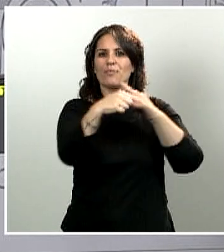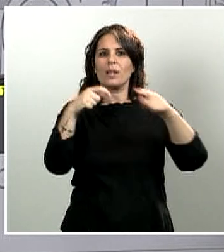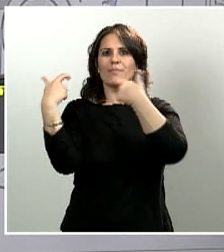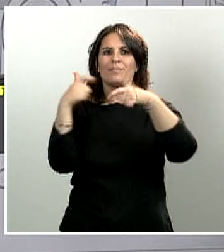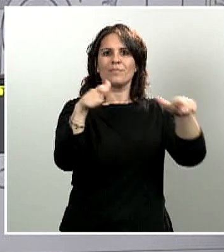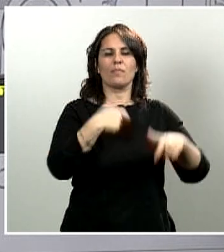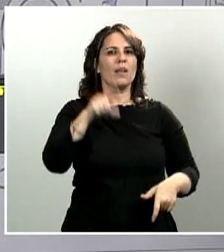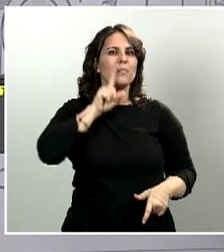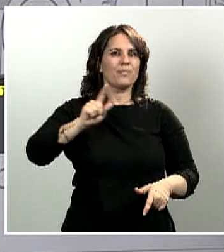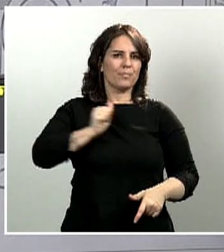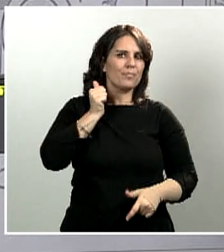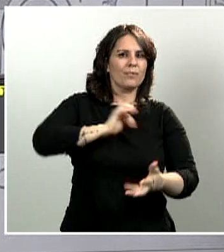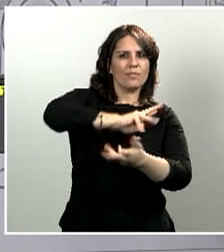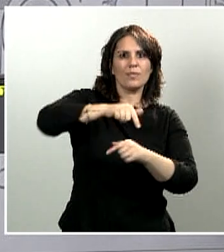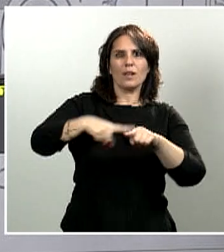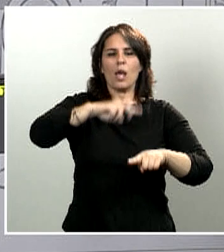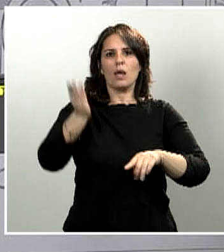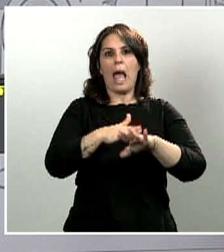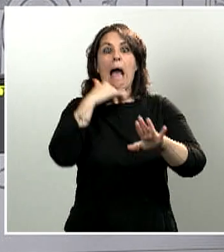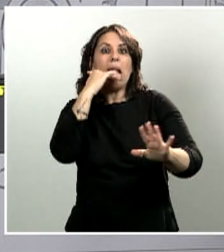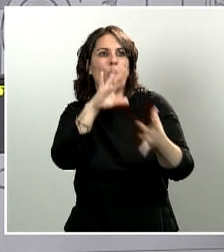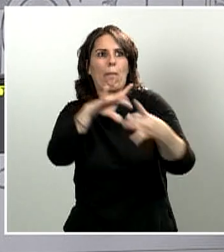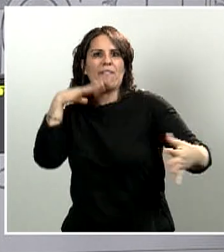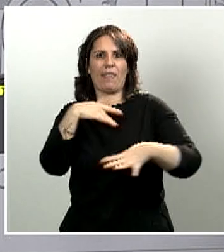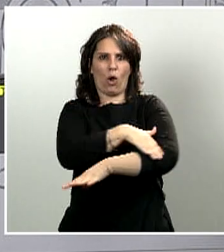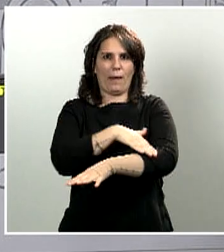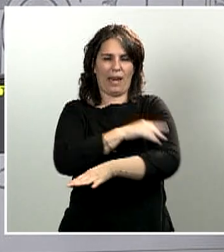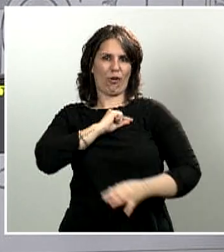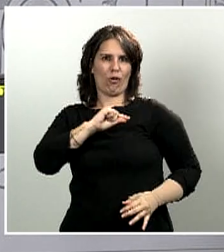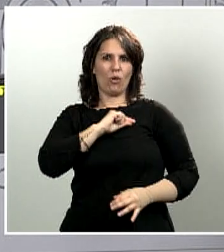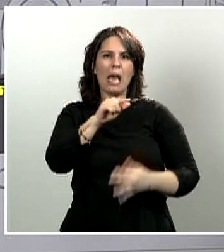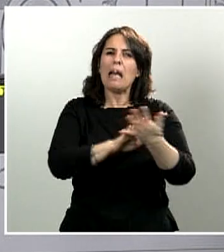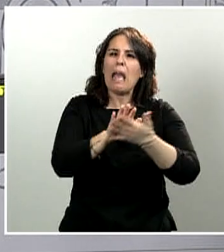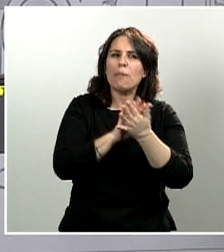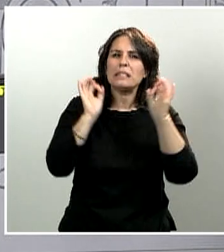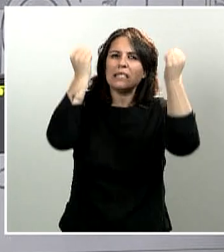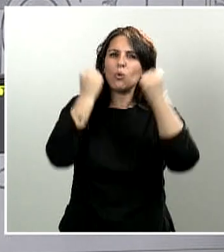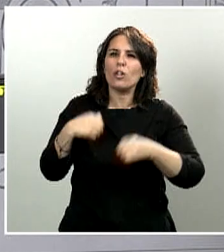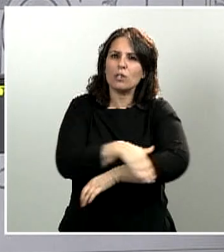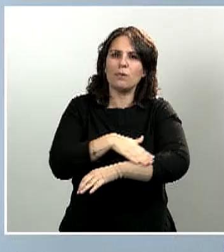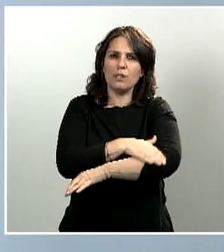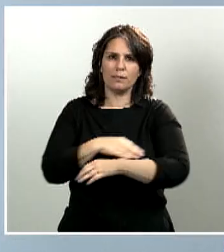a instituciones del Gobierno. ¿A qué se refería cuando habla de instituciones del Gobierno?